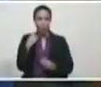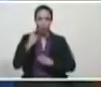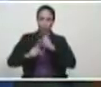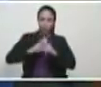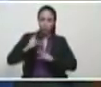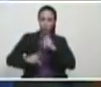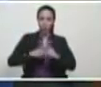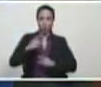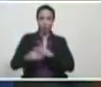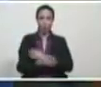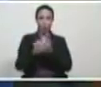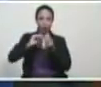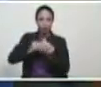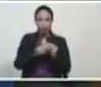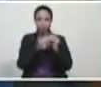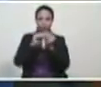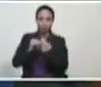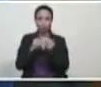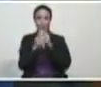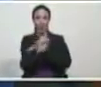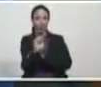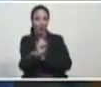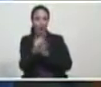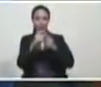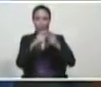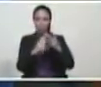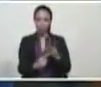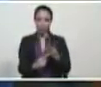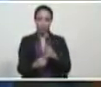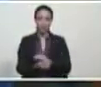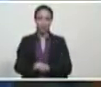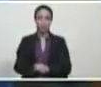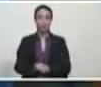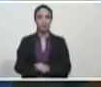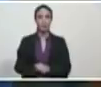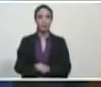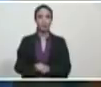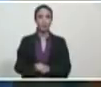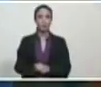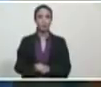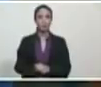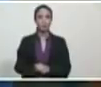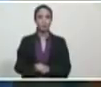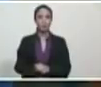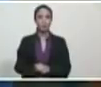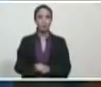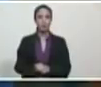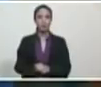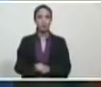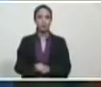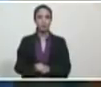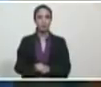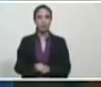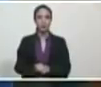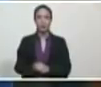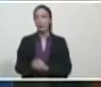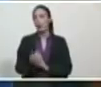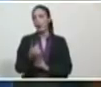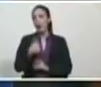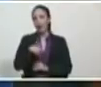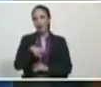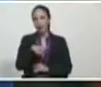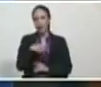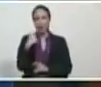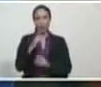de vehículos y producción automotriz en términos generales en el continente. Nosotros podemos convertir el motor